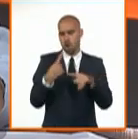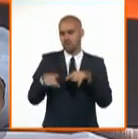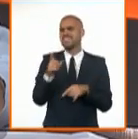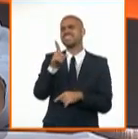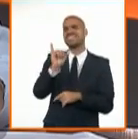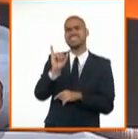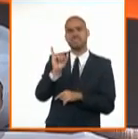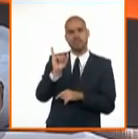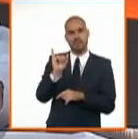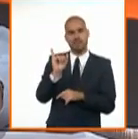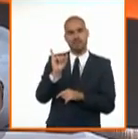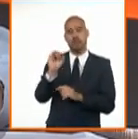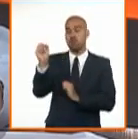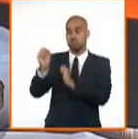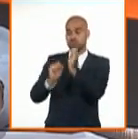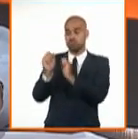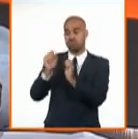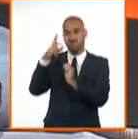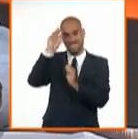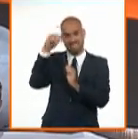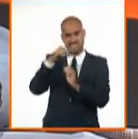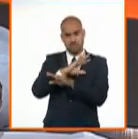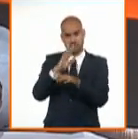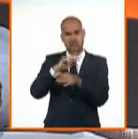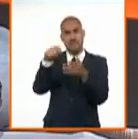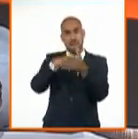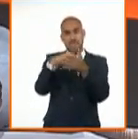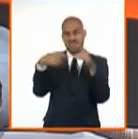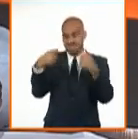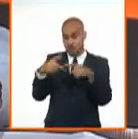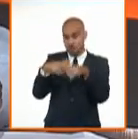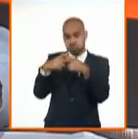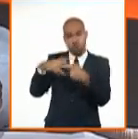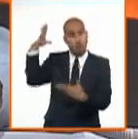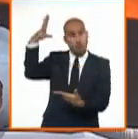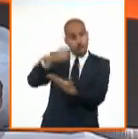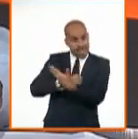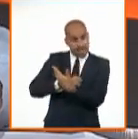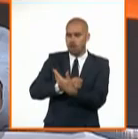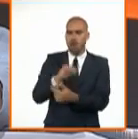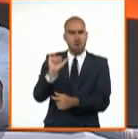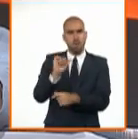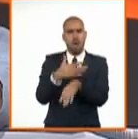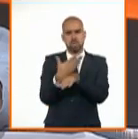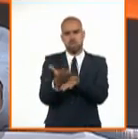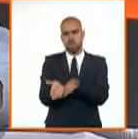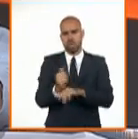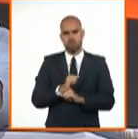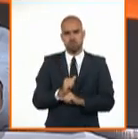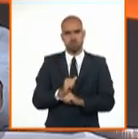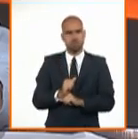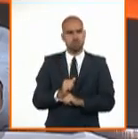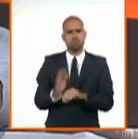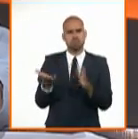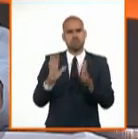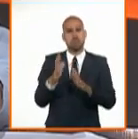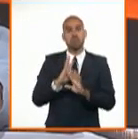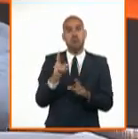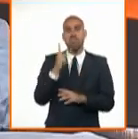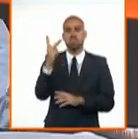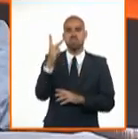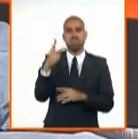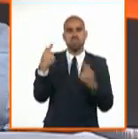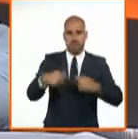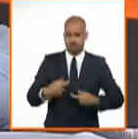fuera de mantenimiento capital fuera del ciclo mantenimiento un hospital si ya llevan pasado algunos de ellos hasta dos ciclos ciclo de